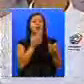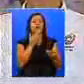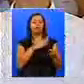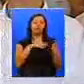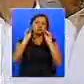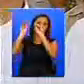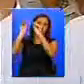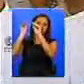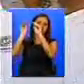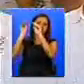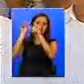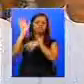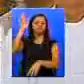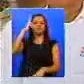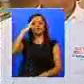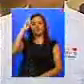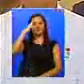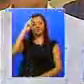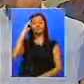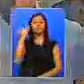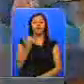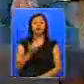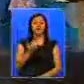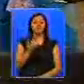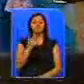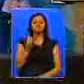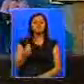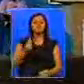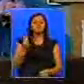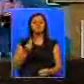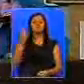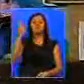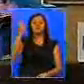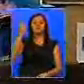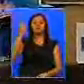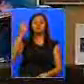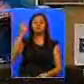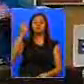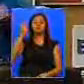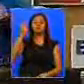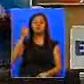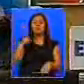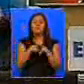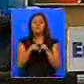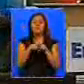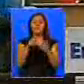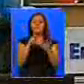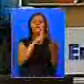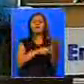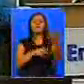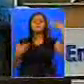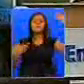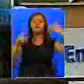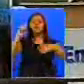República Hermana de Uruguay. Y hoy eso se ha traducido en un programa de una política